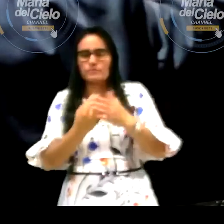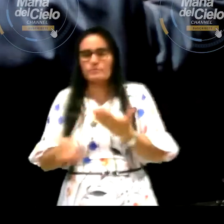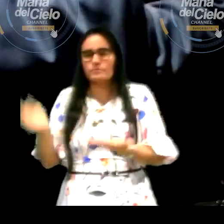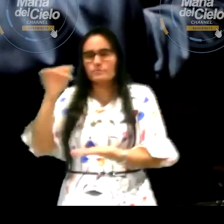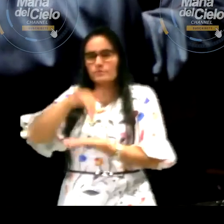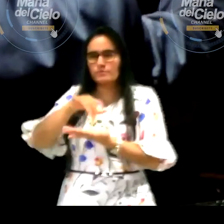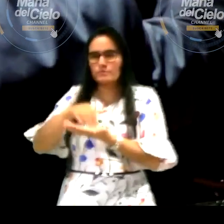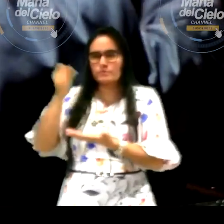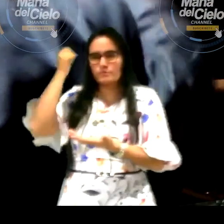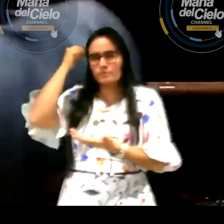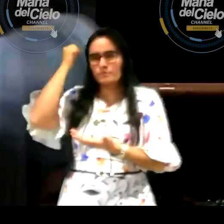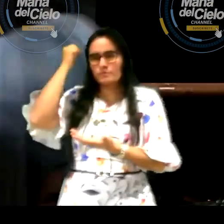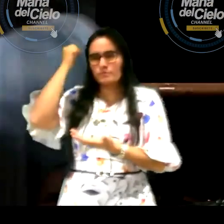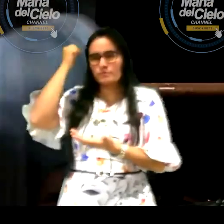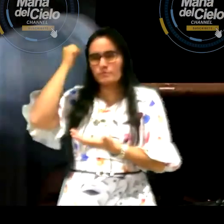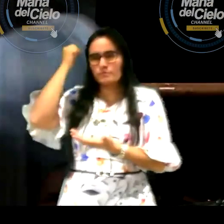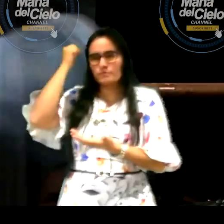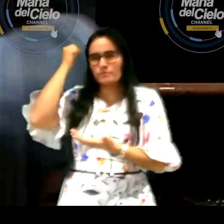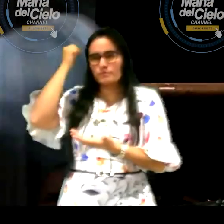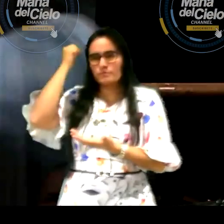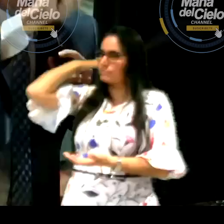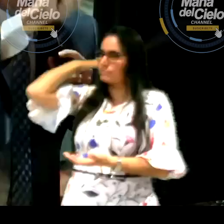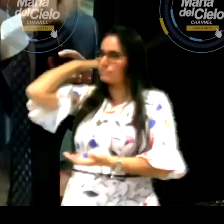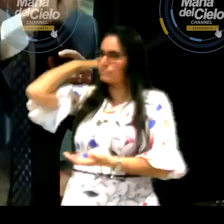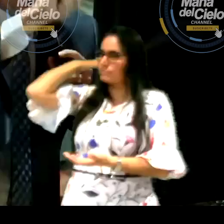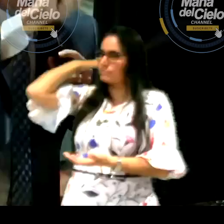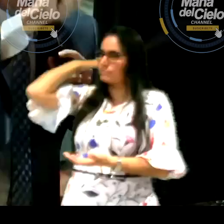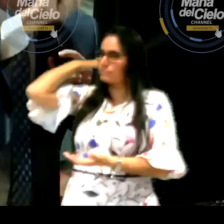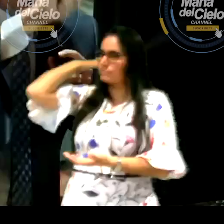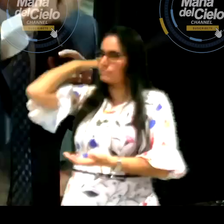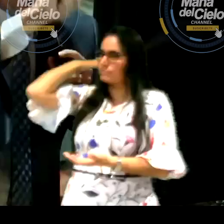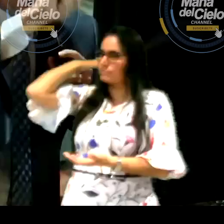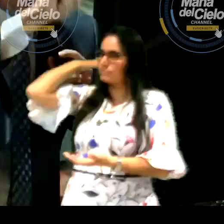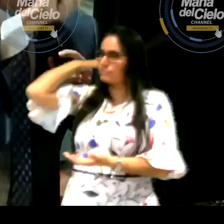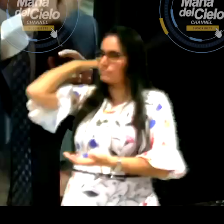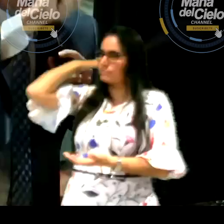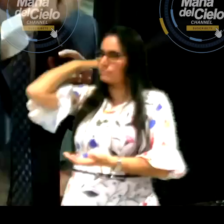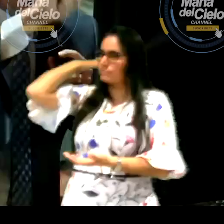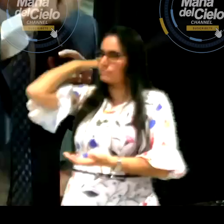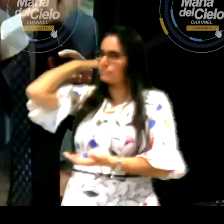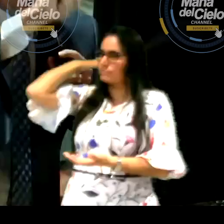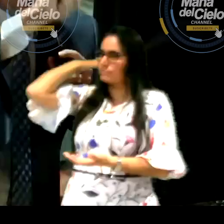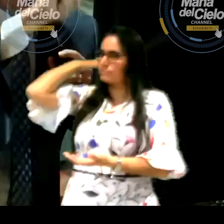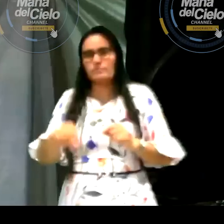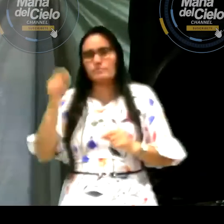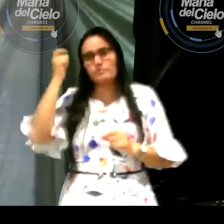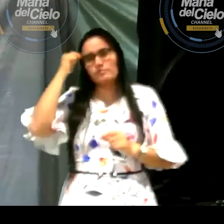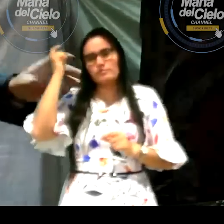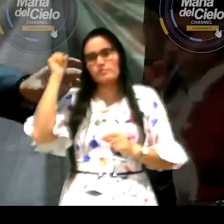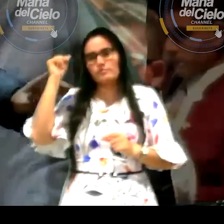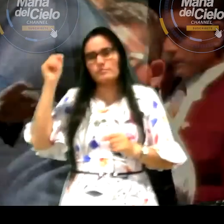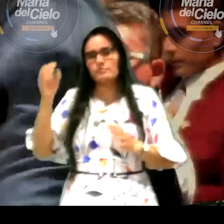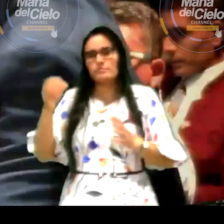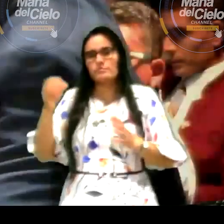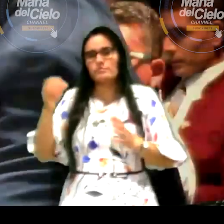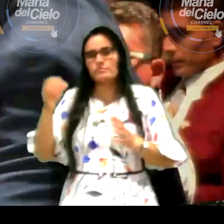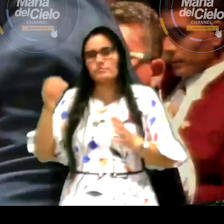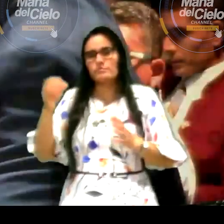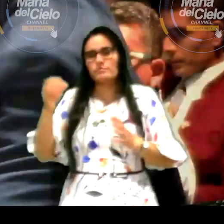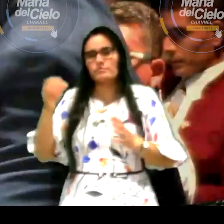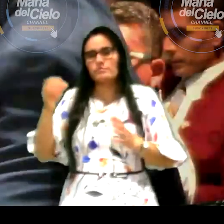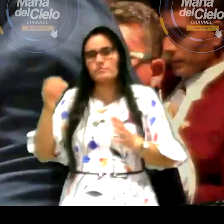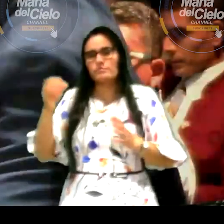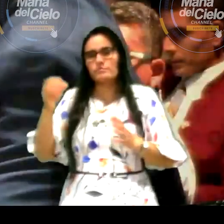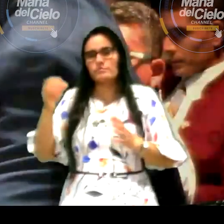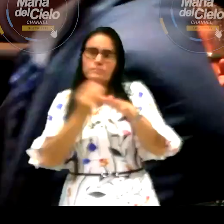el pasado, pero hoy la gente no está creyendo. Por eso la gente se está apartando, la gente se está enfriando,